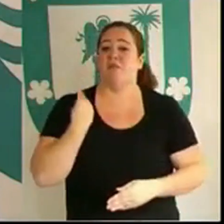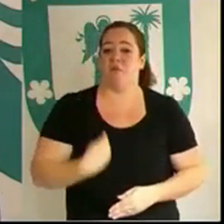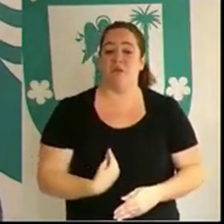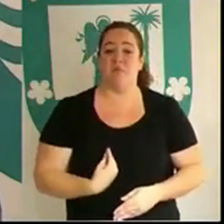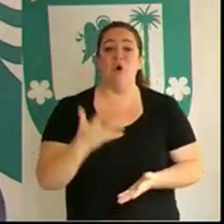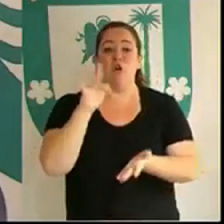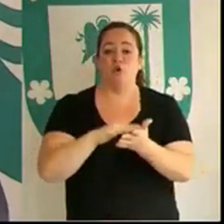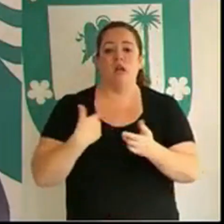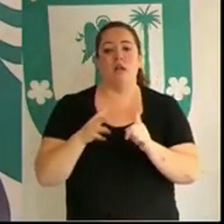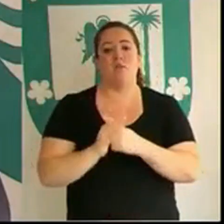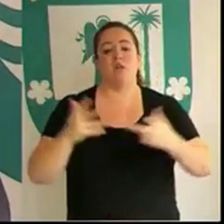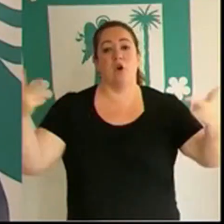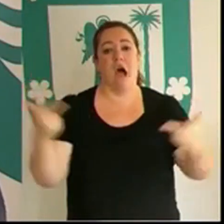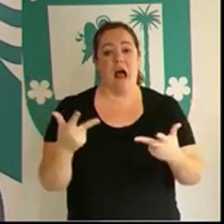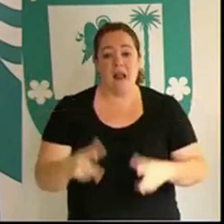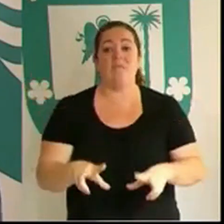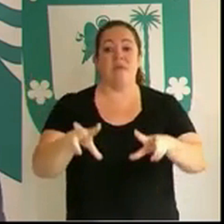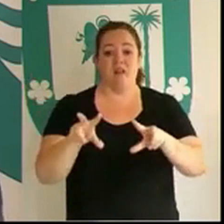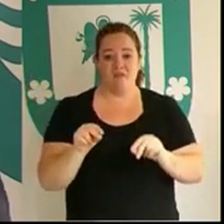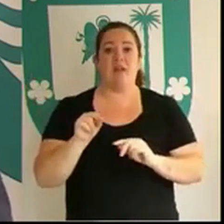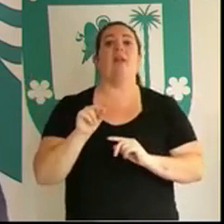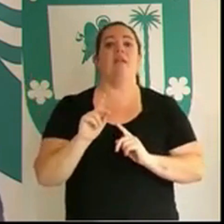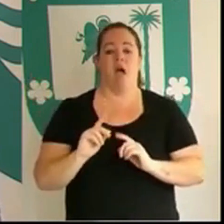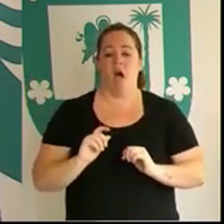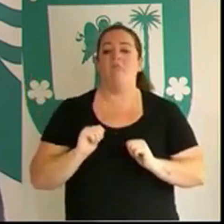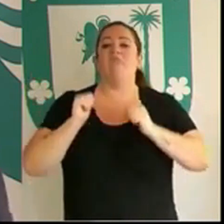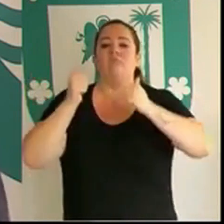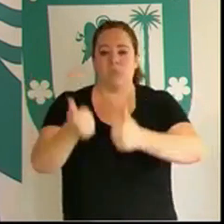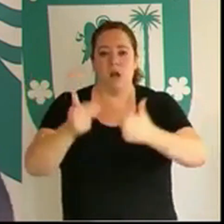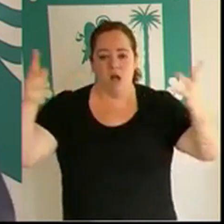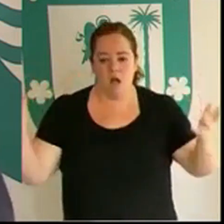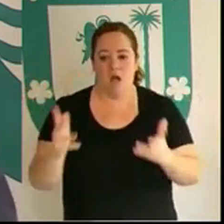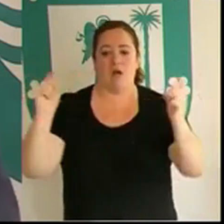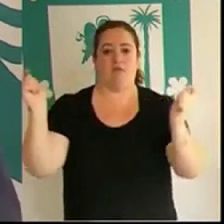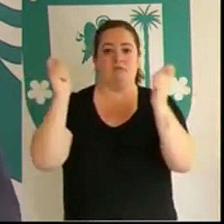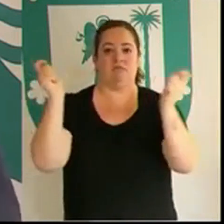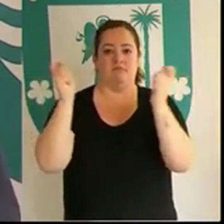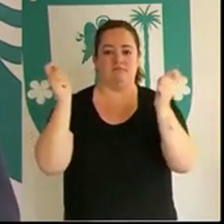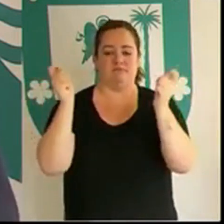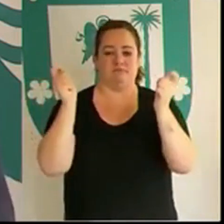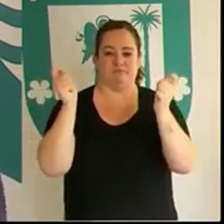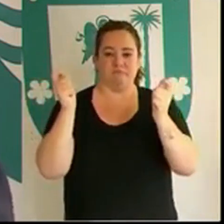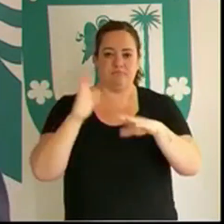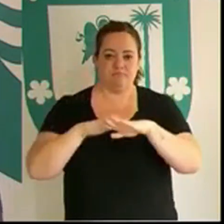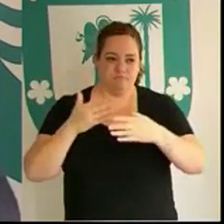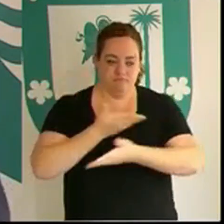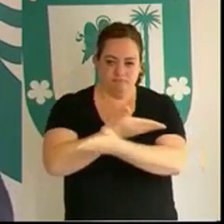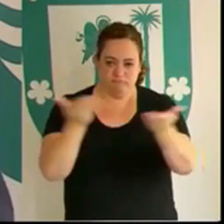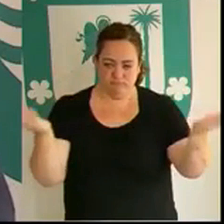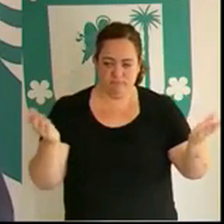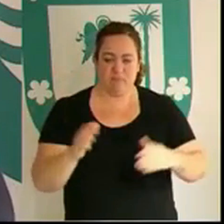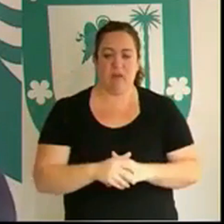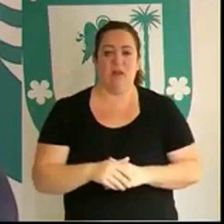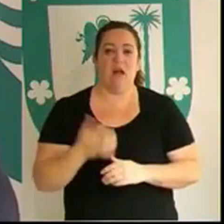publicarlas y convocarlas desde que podamos, desde que se levante, como digo, la alarma, el